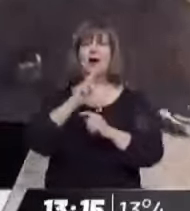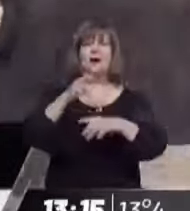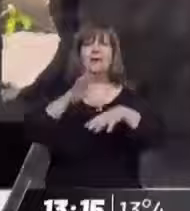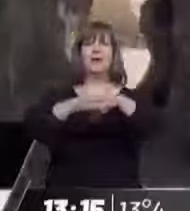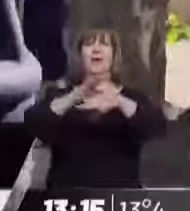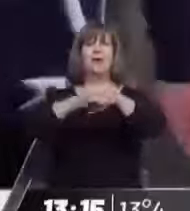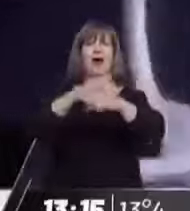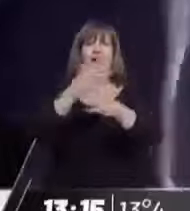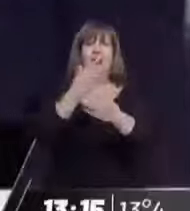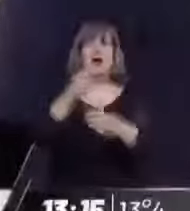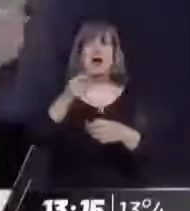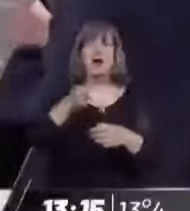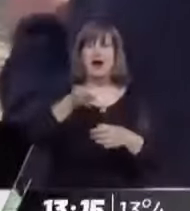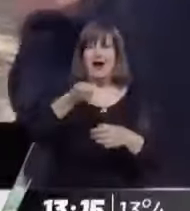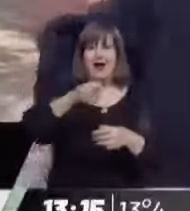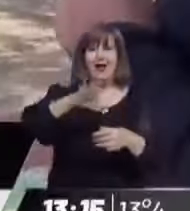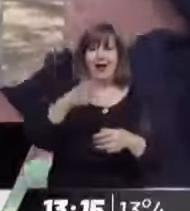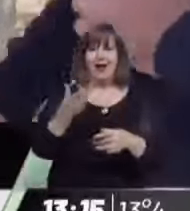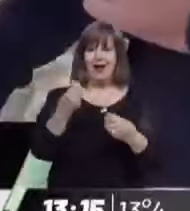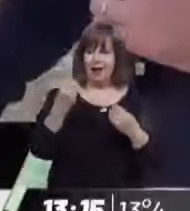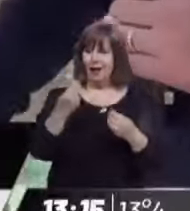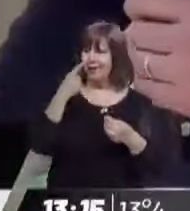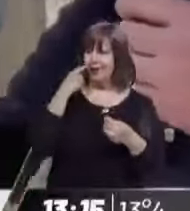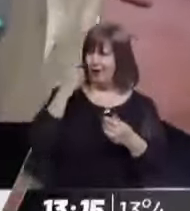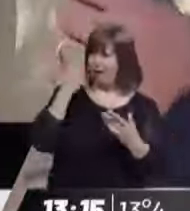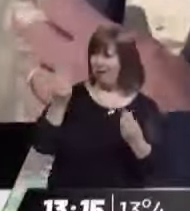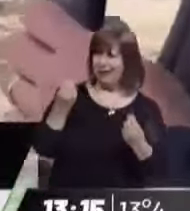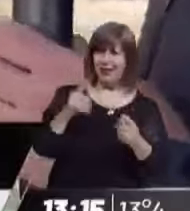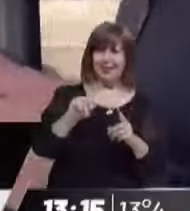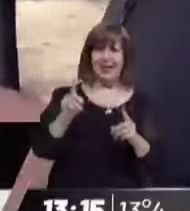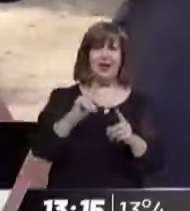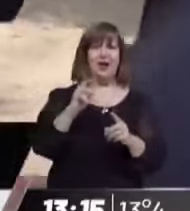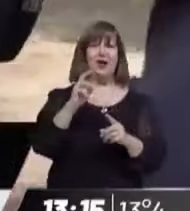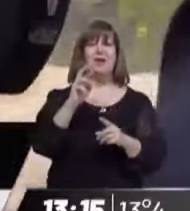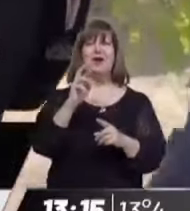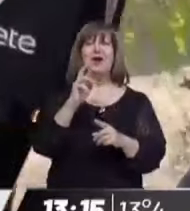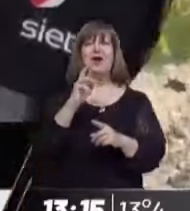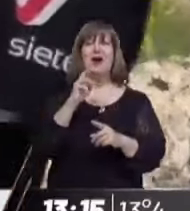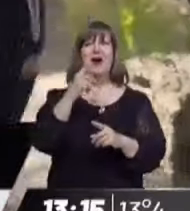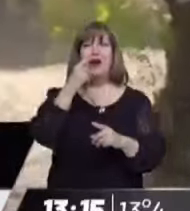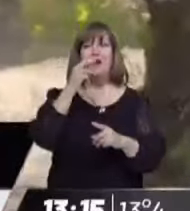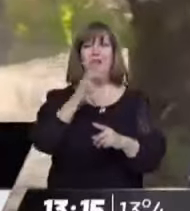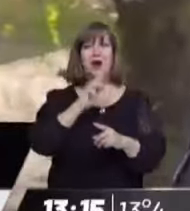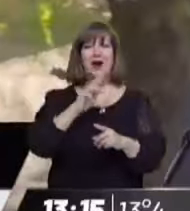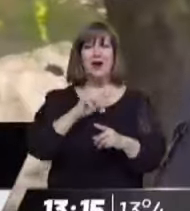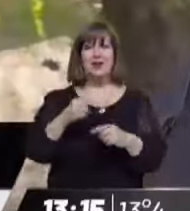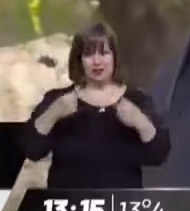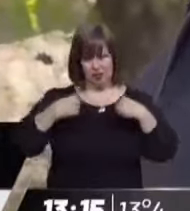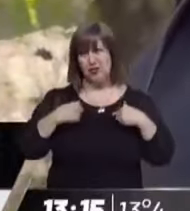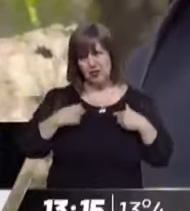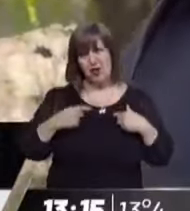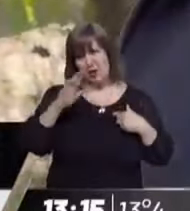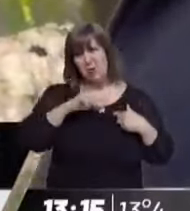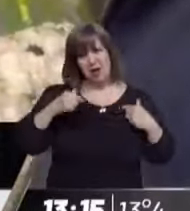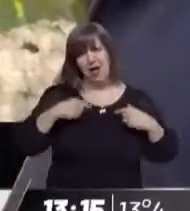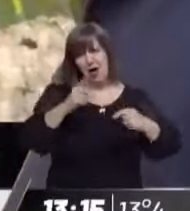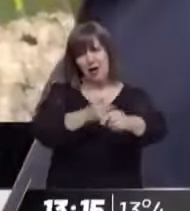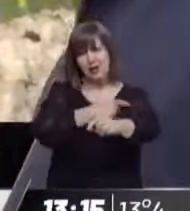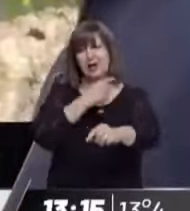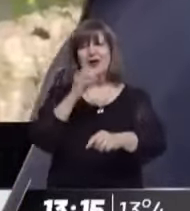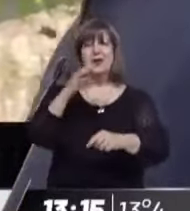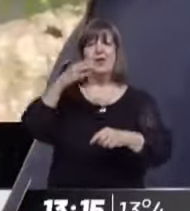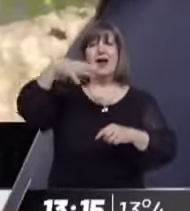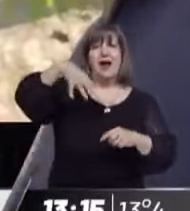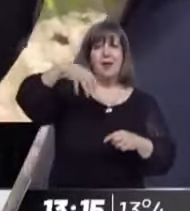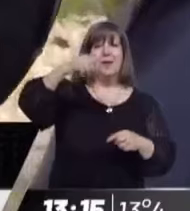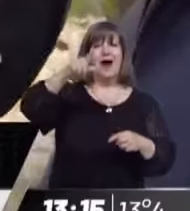asadora me gusta. ¿Cómo han cambiado los tiempos? ¿Te has puesto acá para salir en la tele y es mentira que vos estás haciendo asado? No, hago asados. ¿Tu nombre?